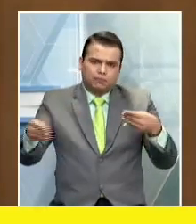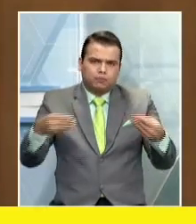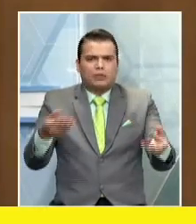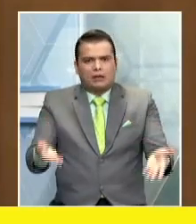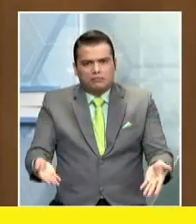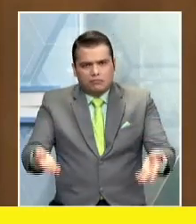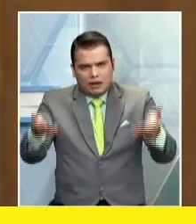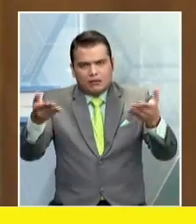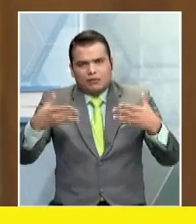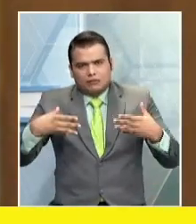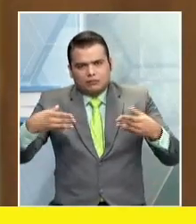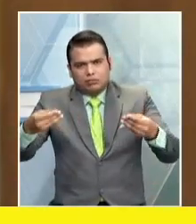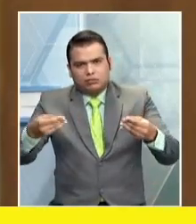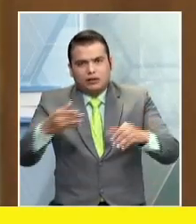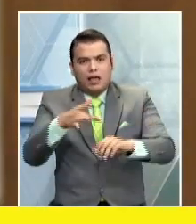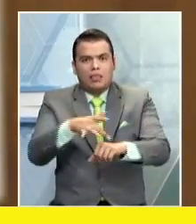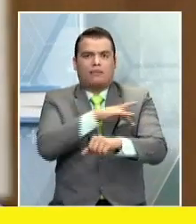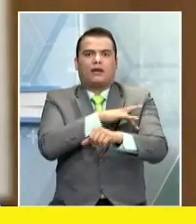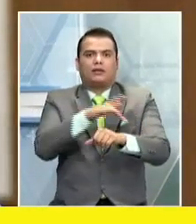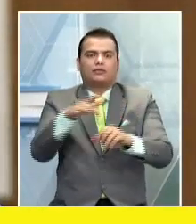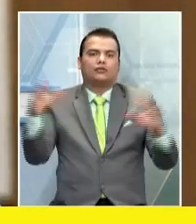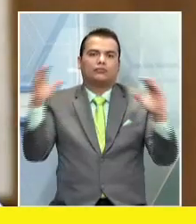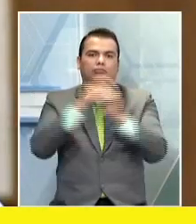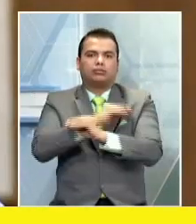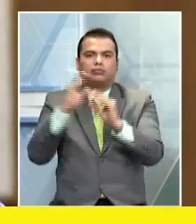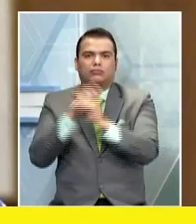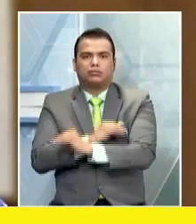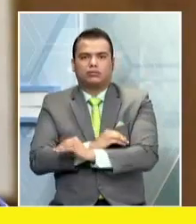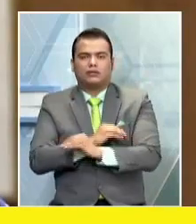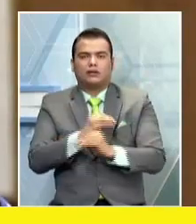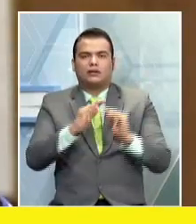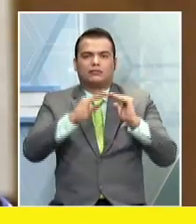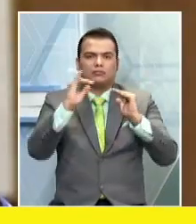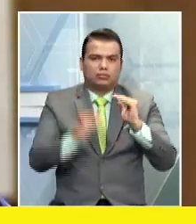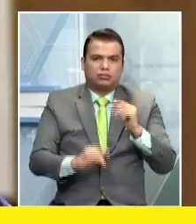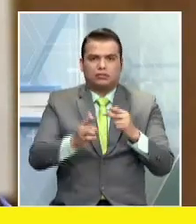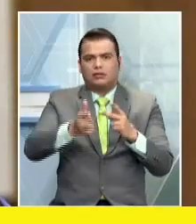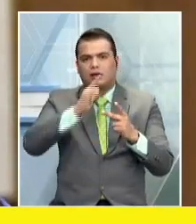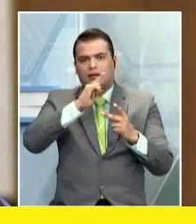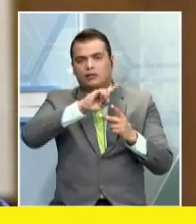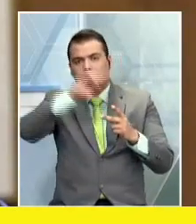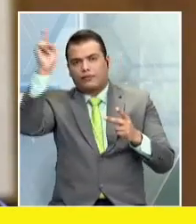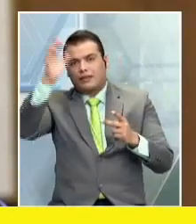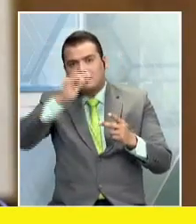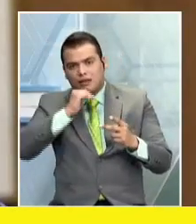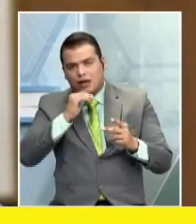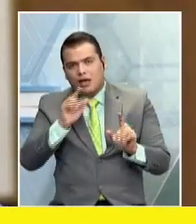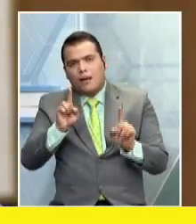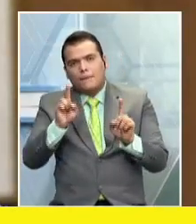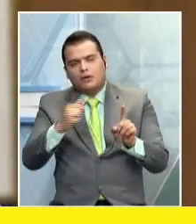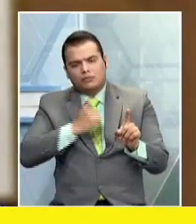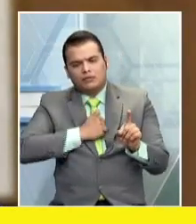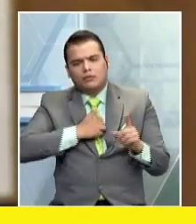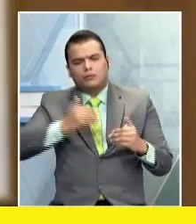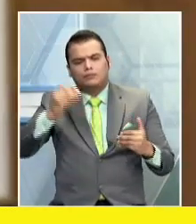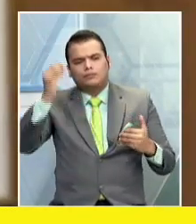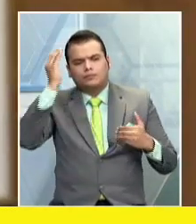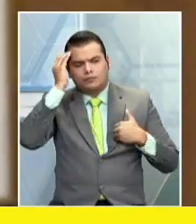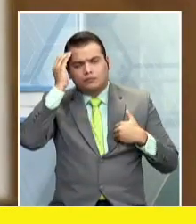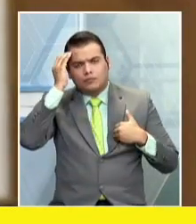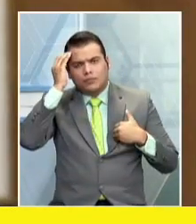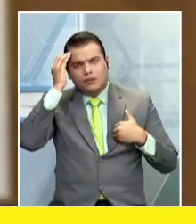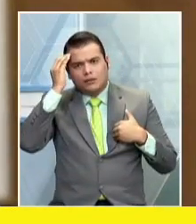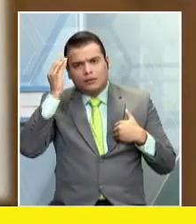en no tener un toque de queda y una ley seca continua, es necesario que la gente, por conciencia y